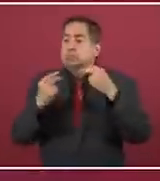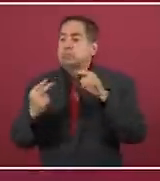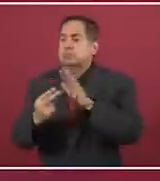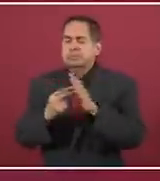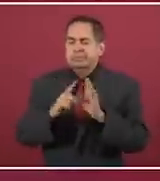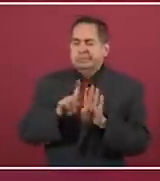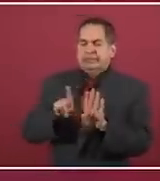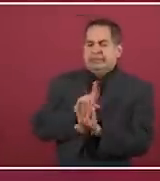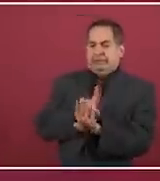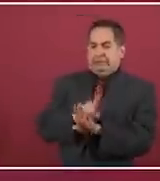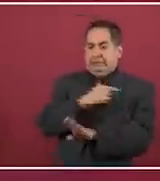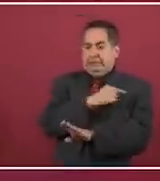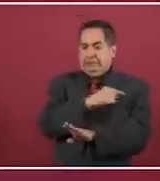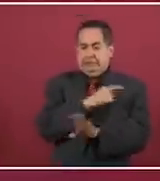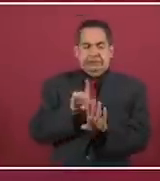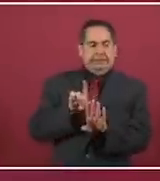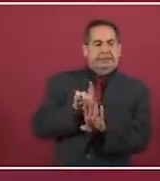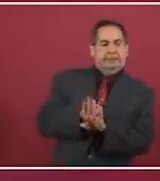manifestarse.